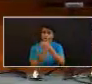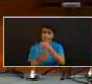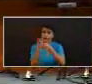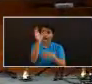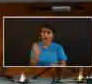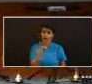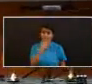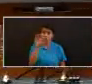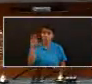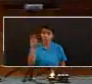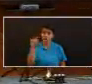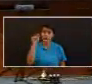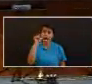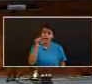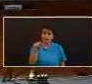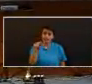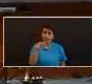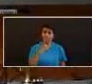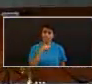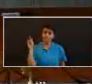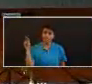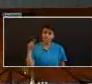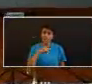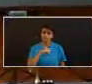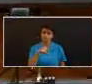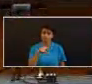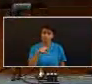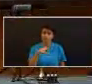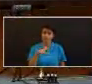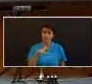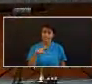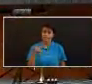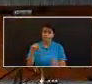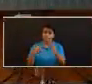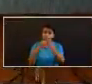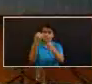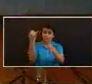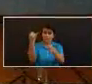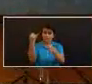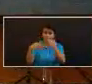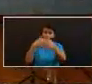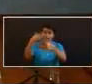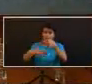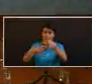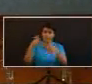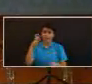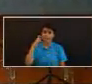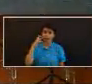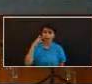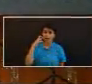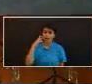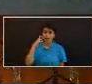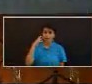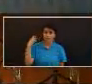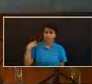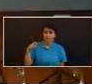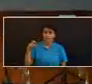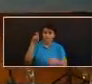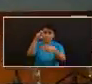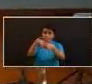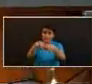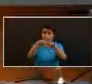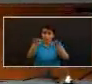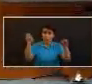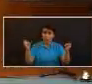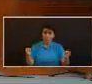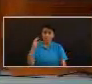propiciatorio, allí necesito estar, Señor. Necesito que me justifiques delante del Padre, para sentarse a la mesa